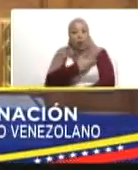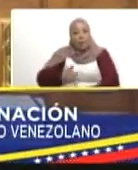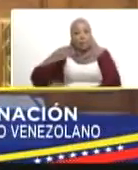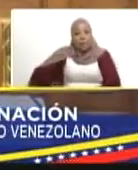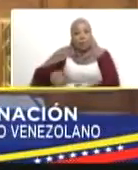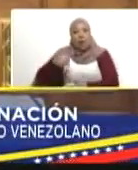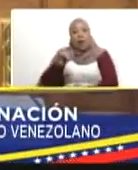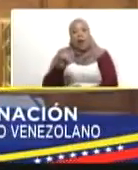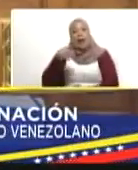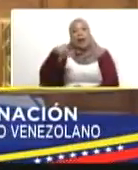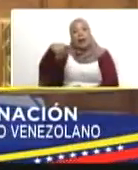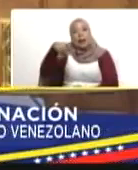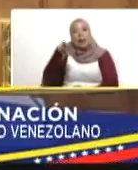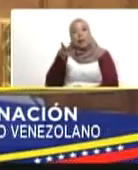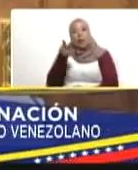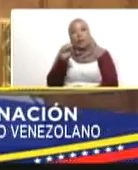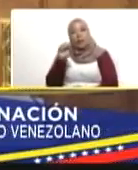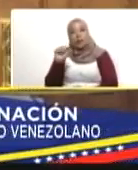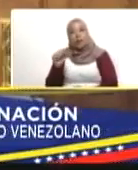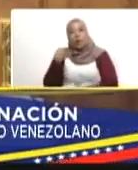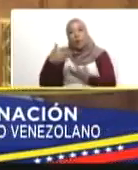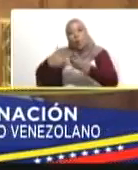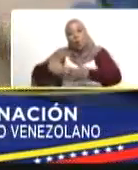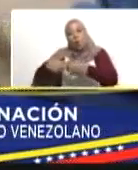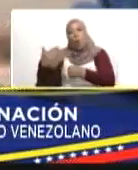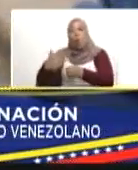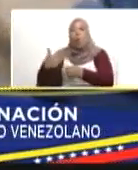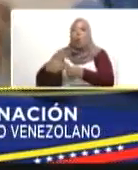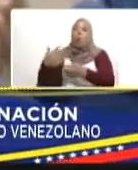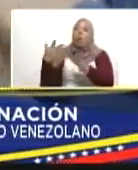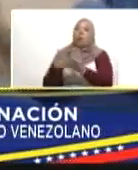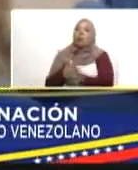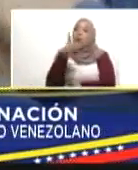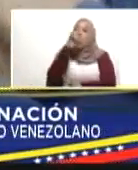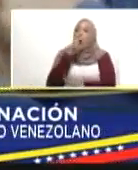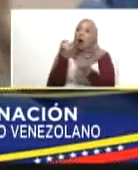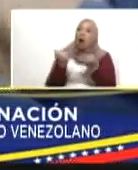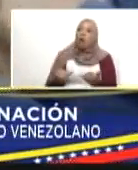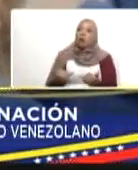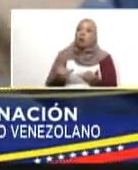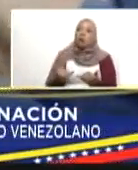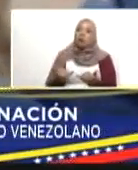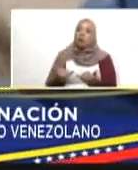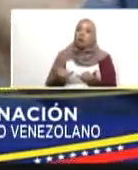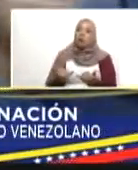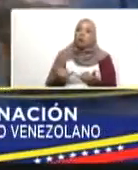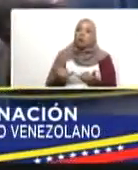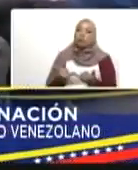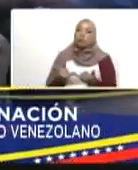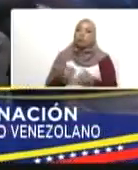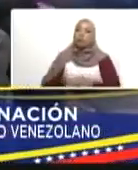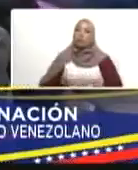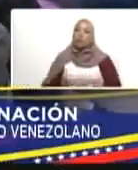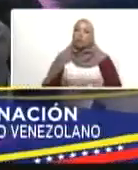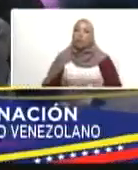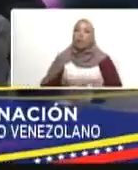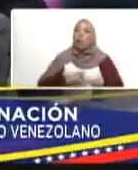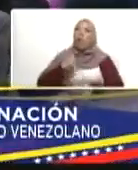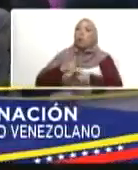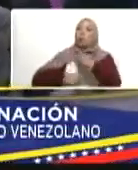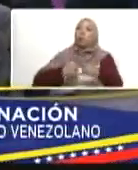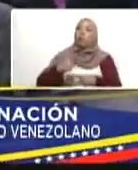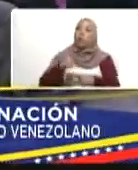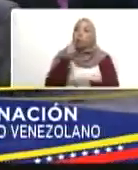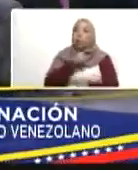y de los trabajadores la industria petrolera se va recuperando Ahora sí a paso sostenible